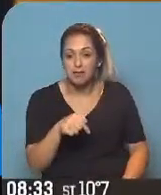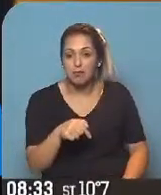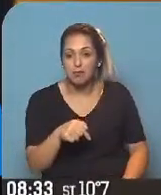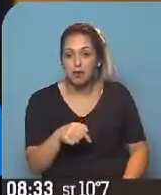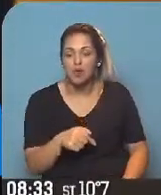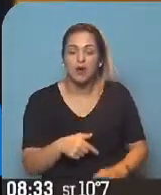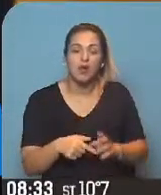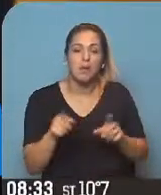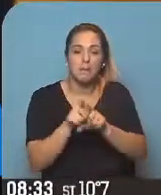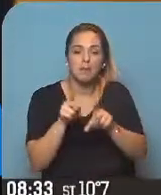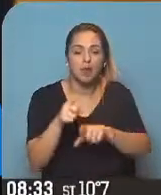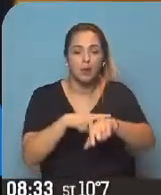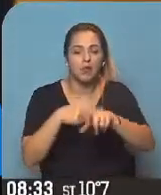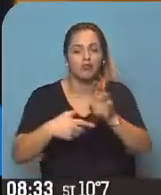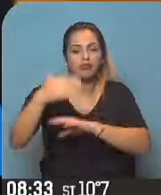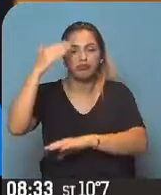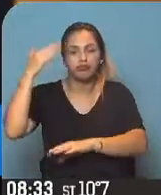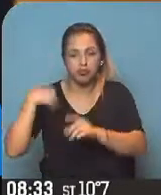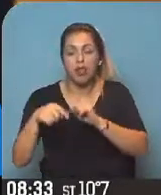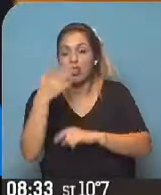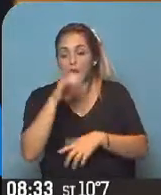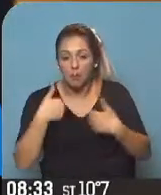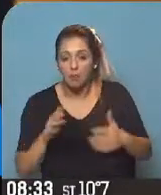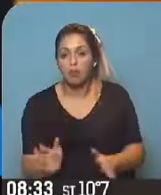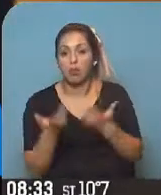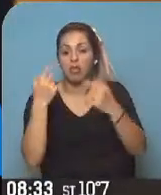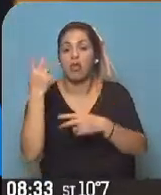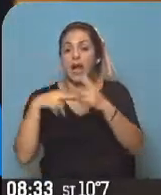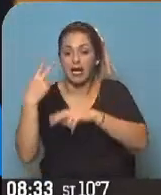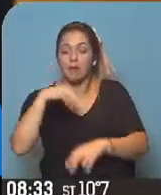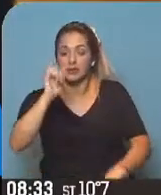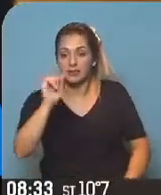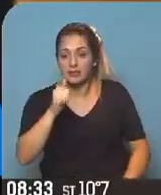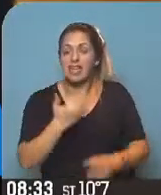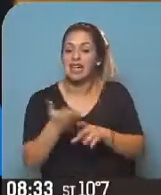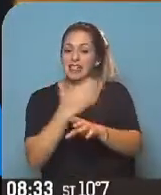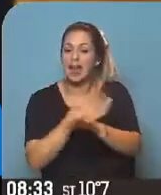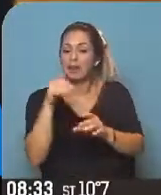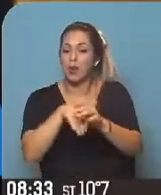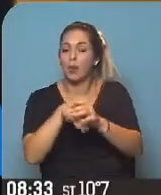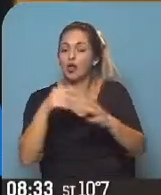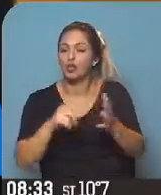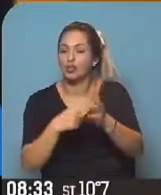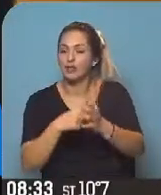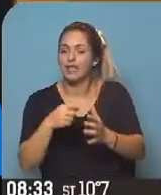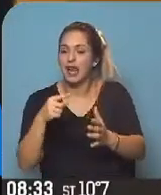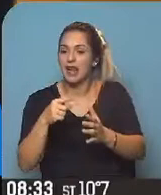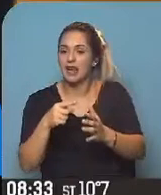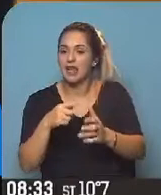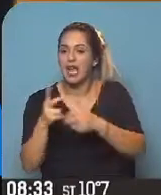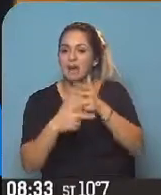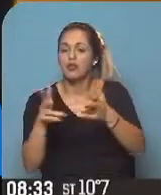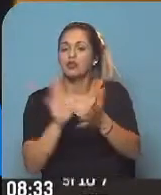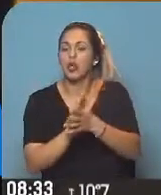en aquel momento inmediatamente fue que se levantó el cepo cambiario y antes de que el banco central redujeron una política de atraso cambiario